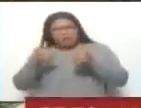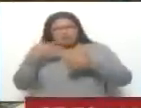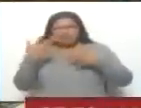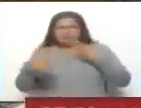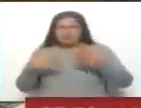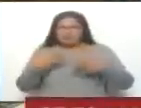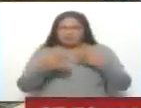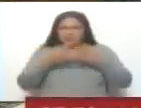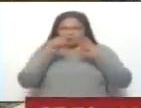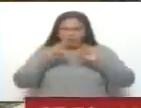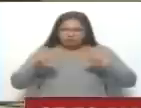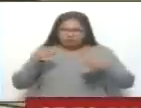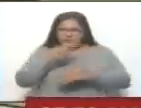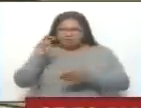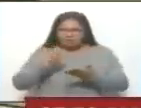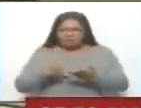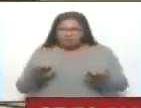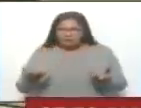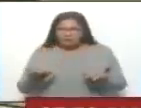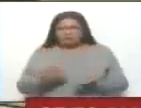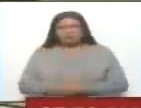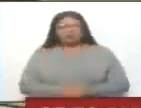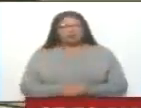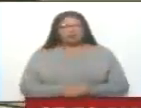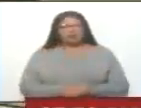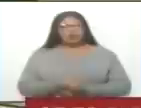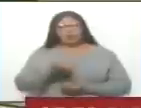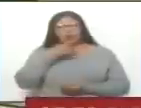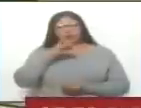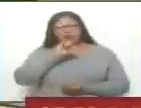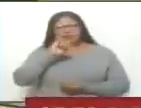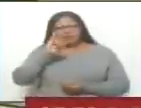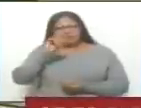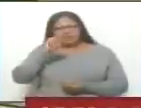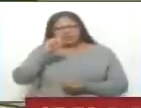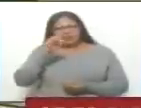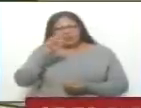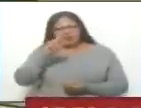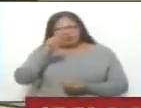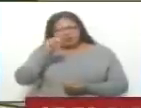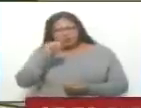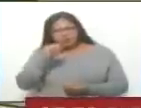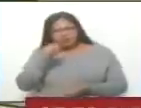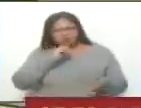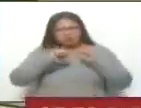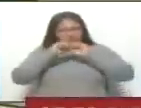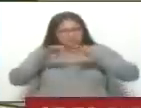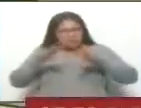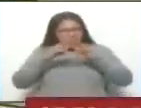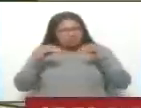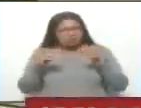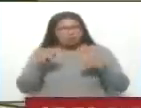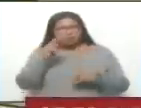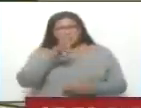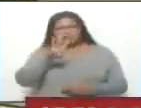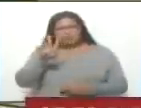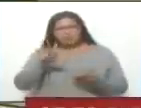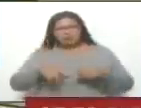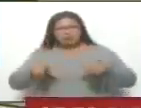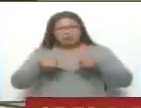académicas en todo el territorio nacional? Fíjate, SINAFUN desplegado en las 24 regiones de nuestro